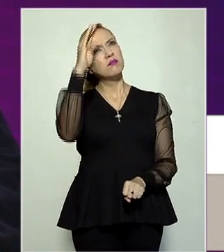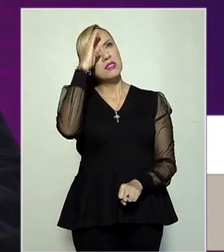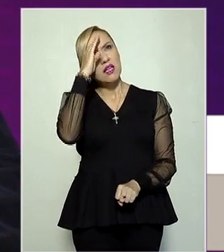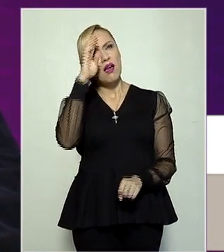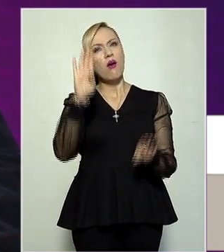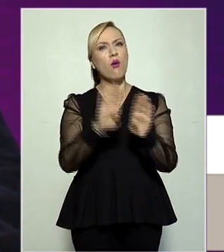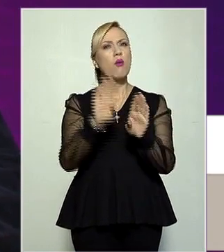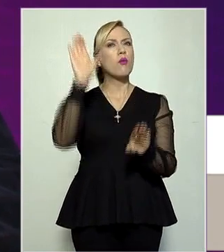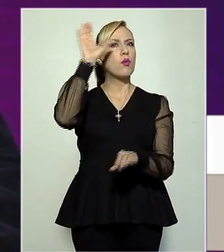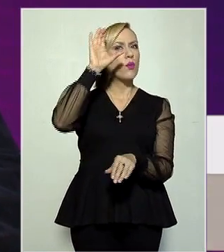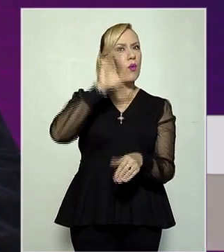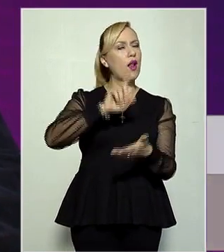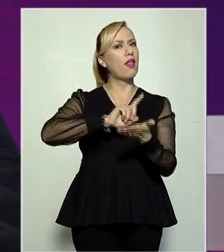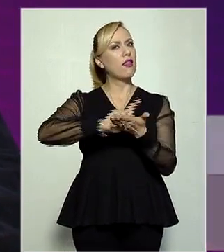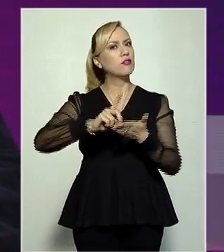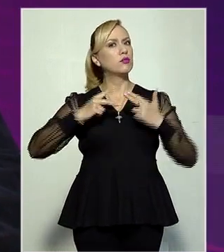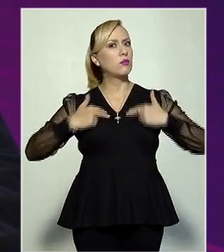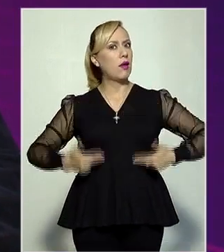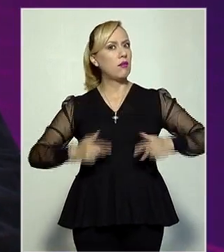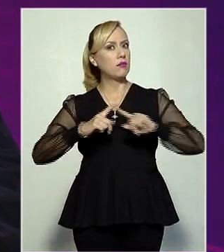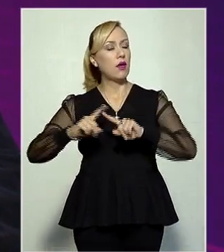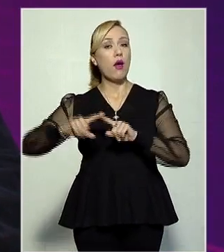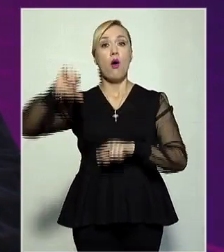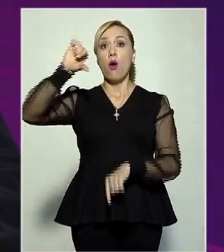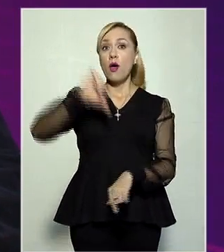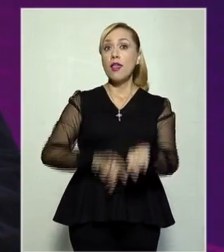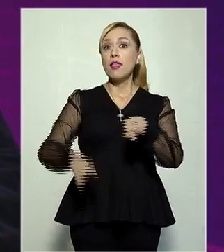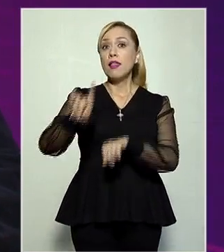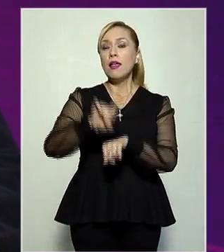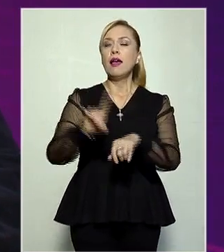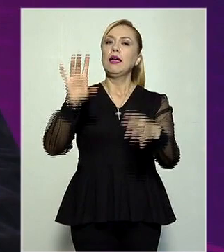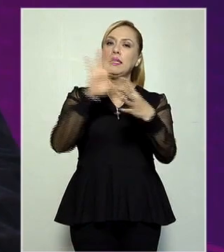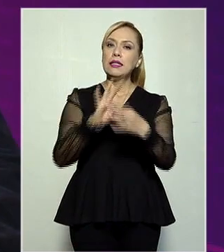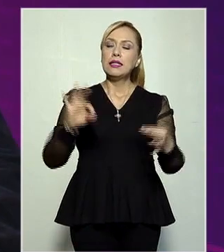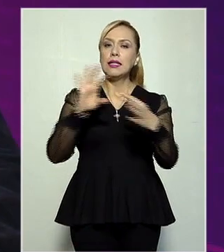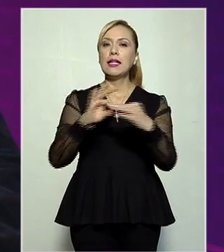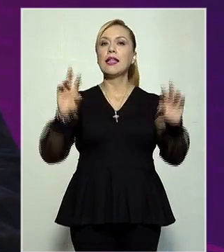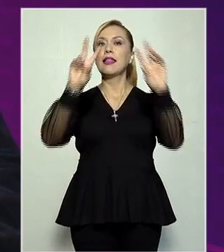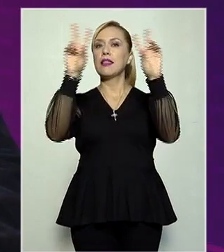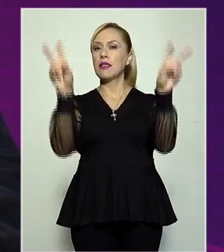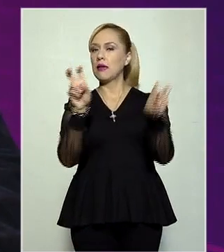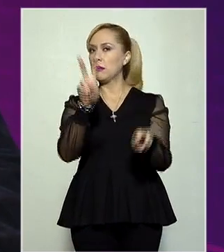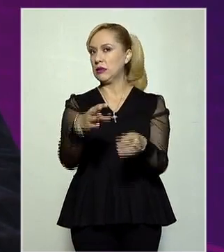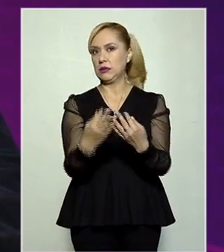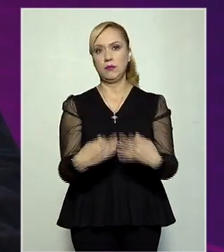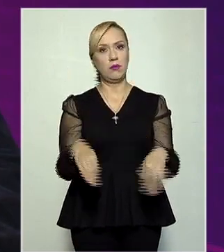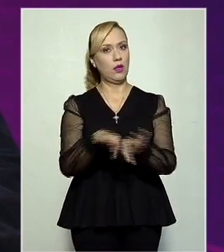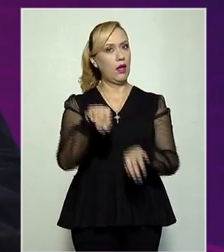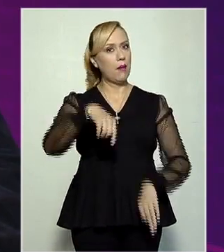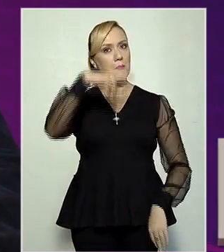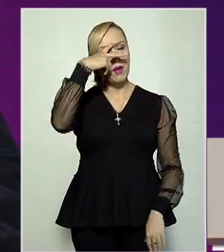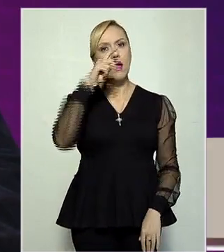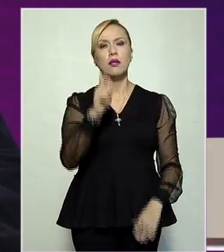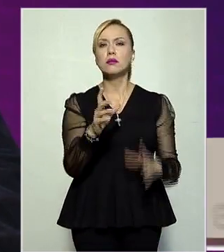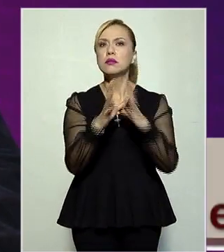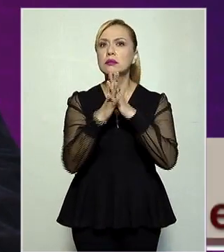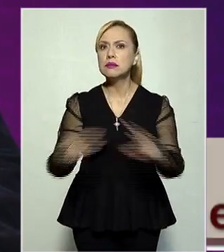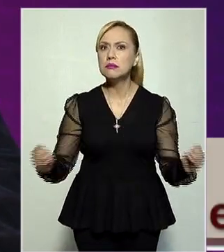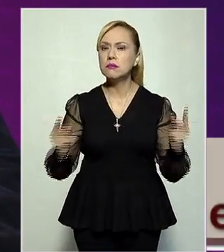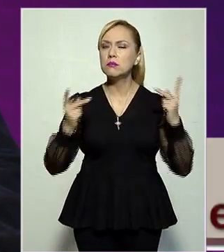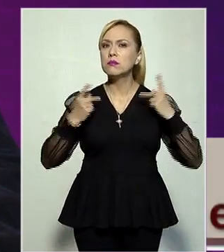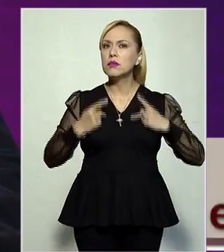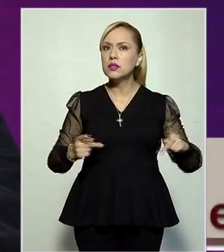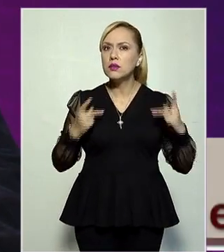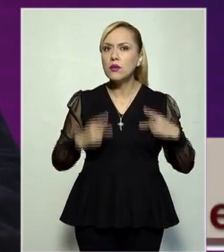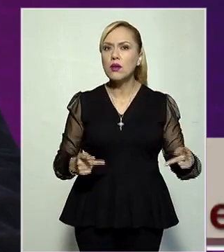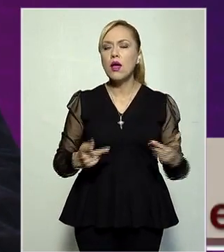de los derechos humanos. El día de hoy vamos a platicar sobre un tema muy relevante para nuestro país, como es la desaparición forzada